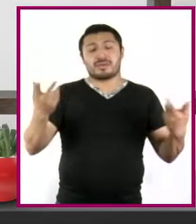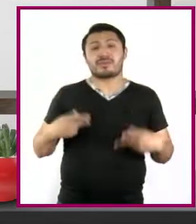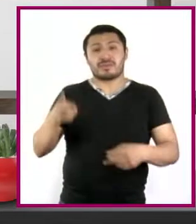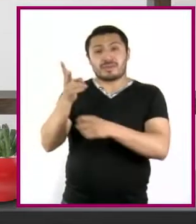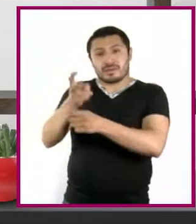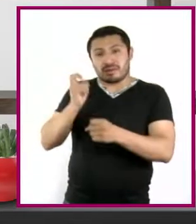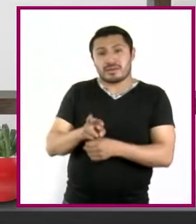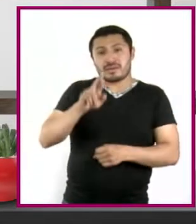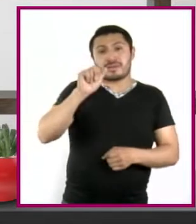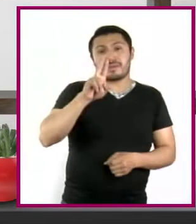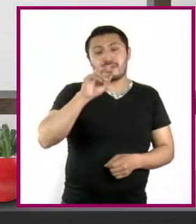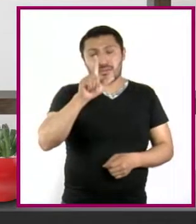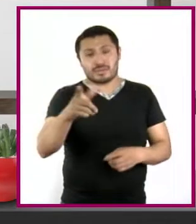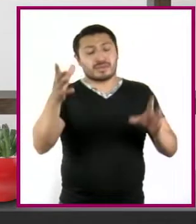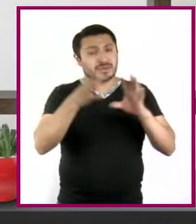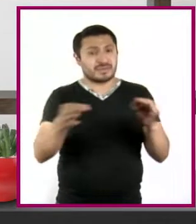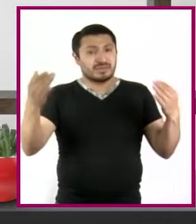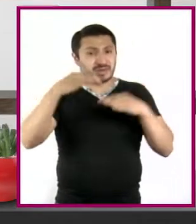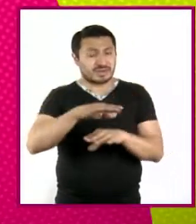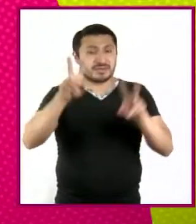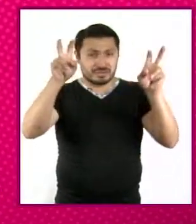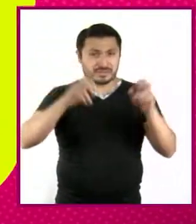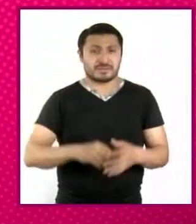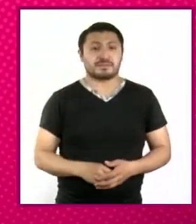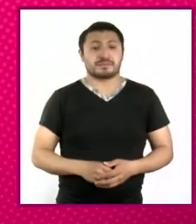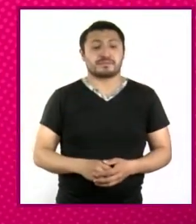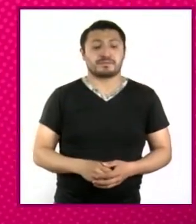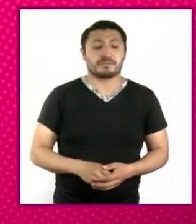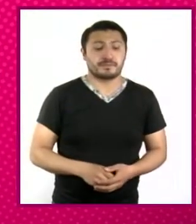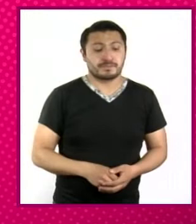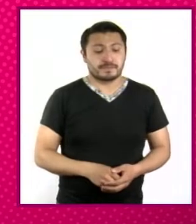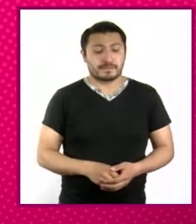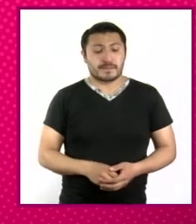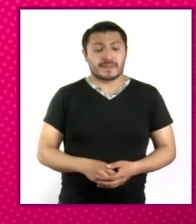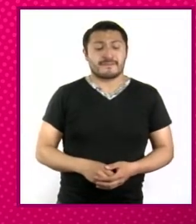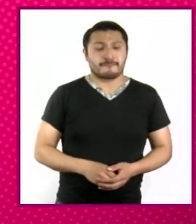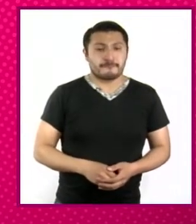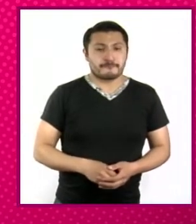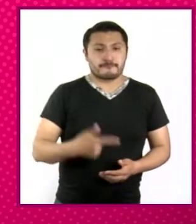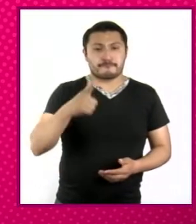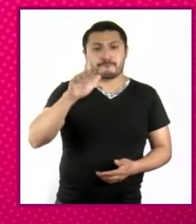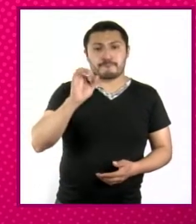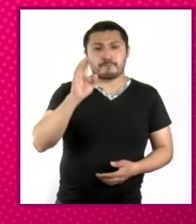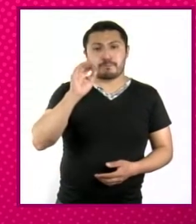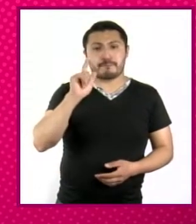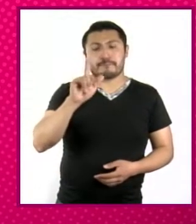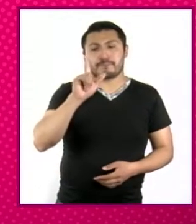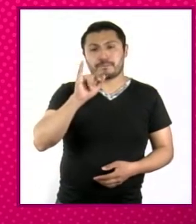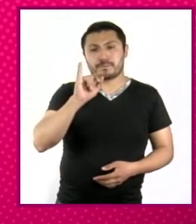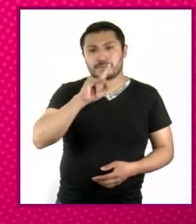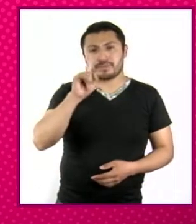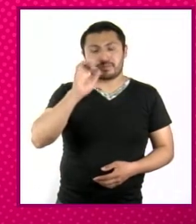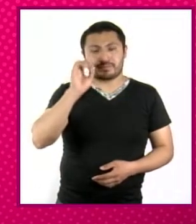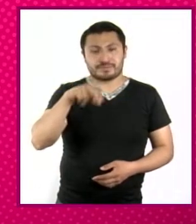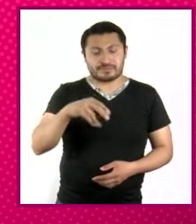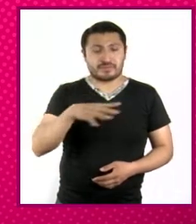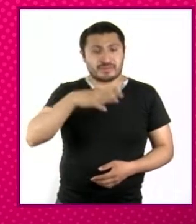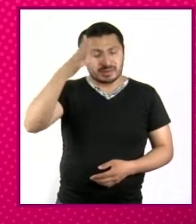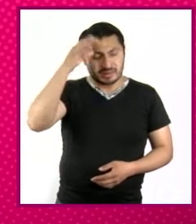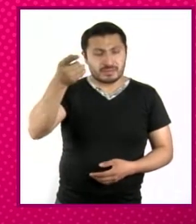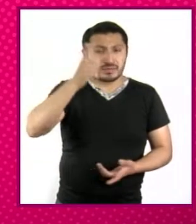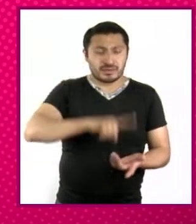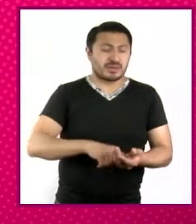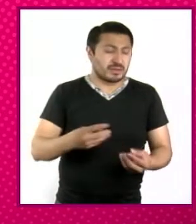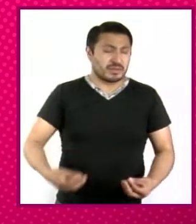Raúl Nibón, nos explique un poco más al respecto. La globalización es un concepto que, aunque está en nuestra vida